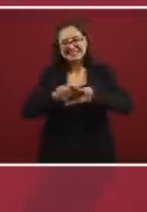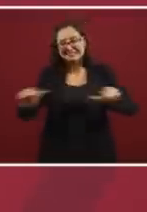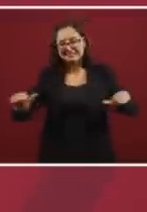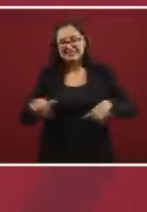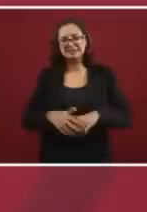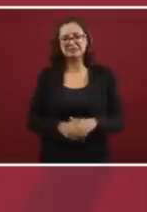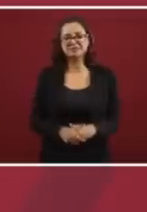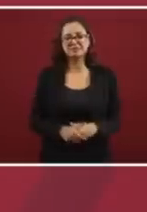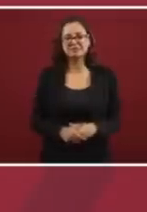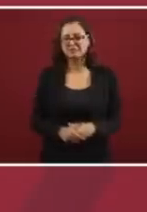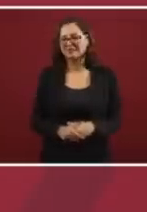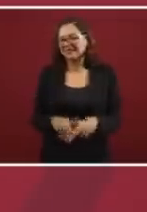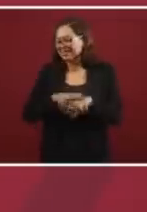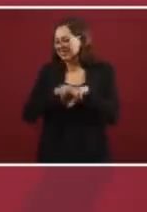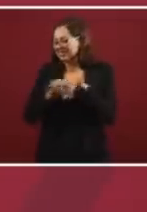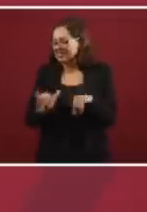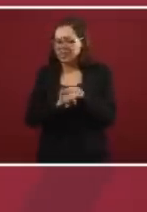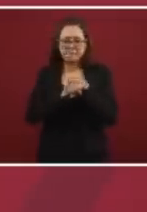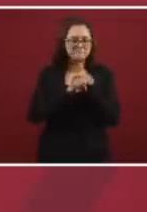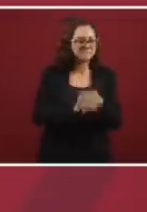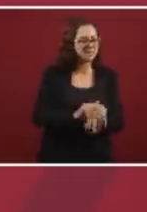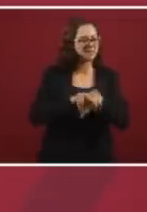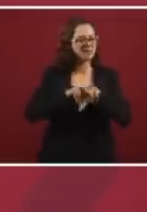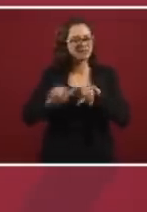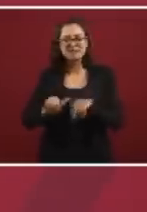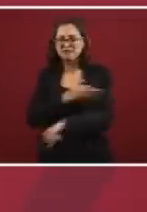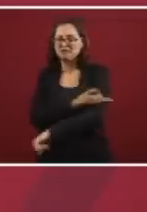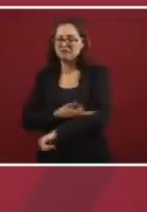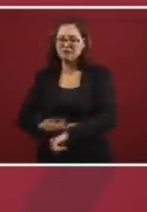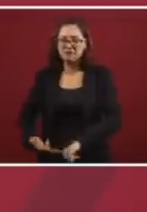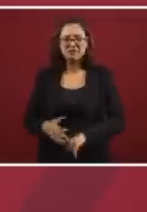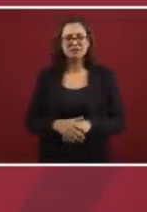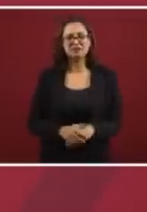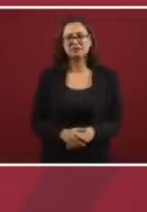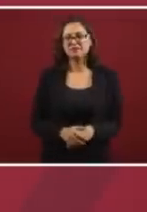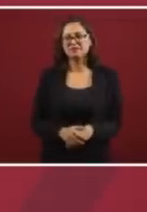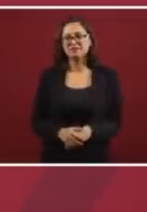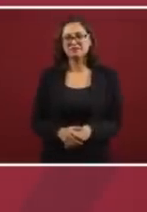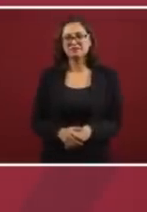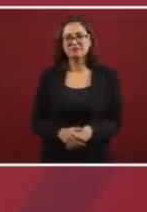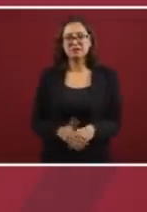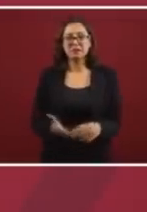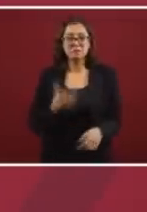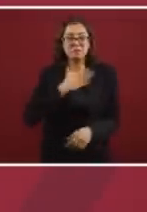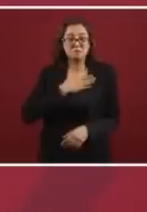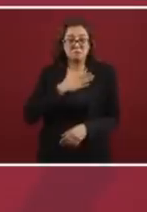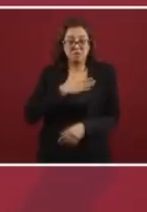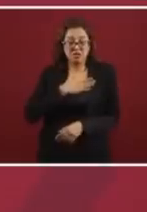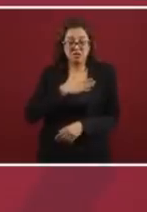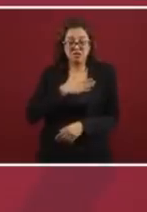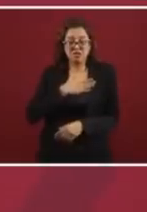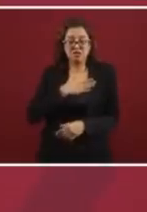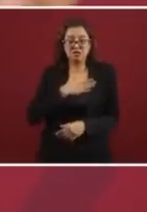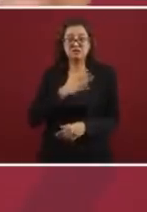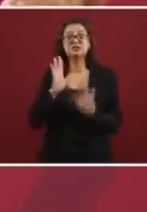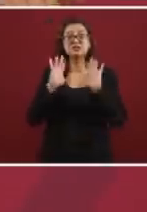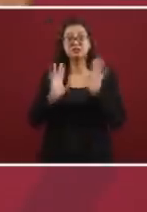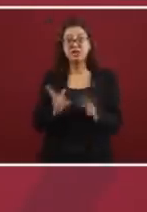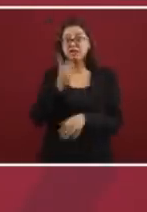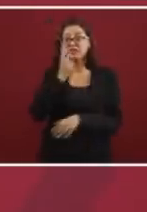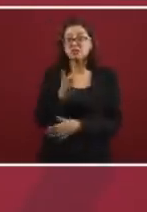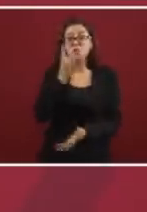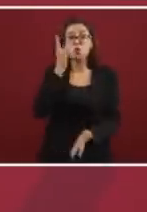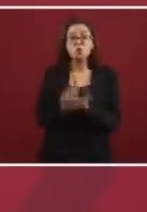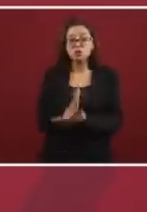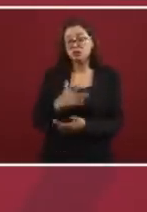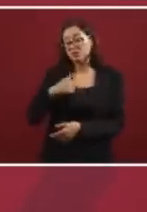ni amigos ni a familiares bueno en mi caso ya dije solo a jesús